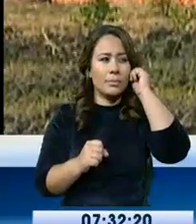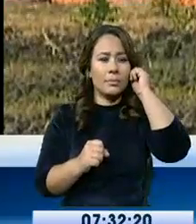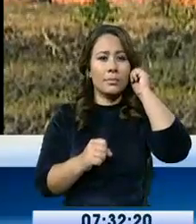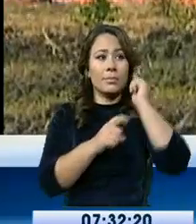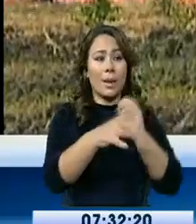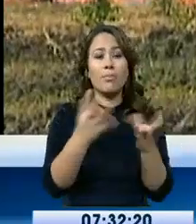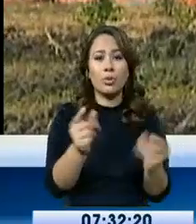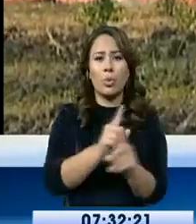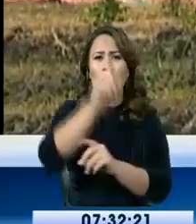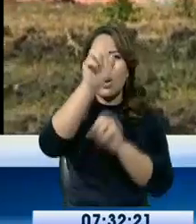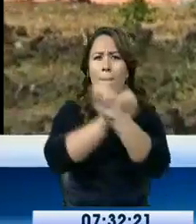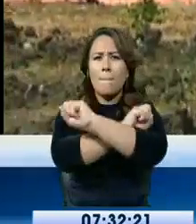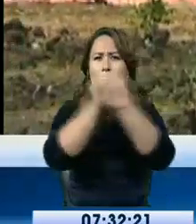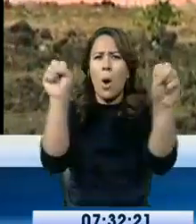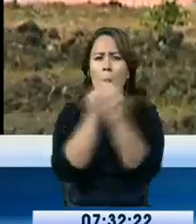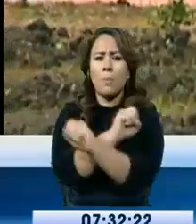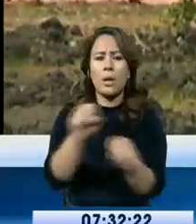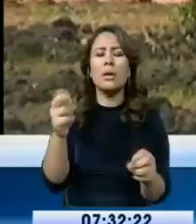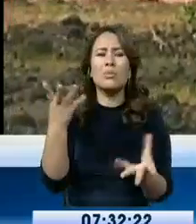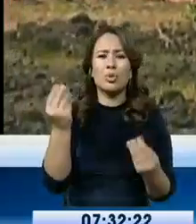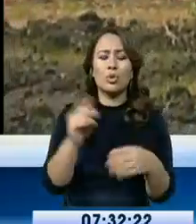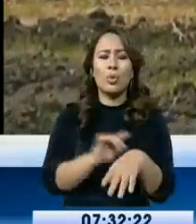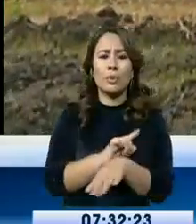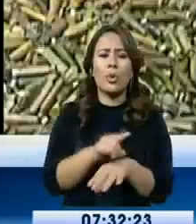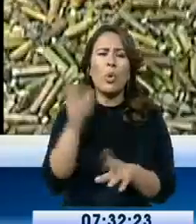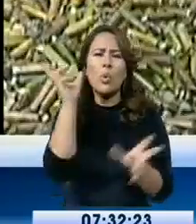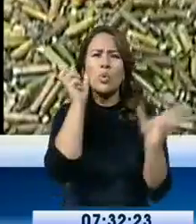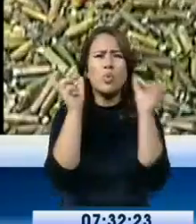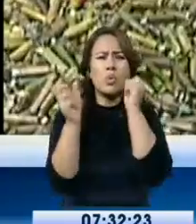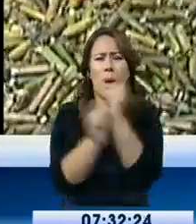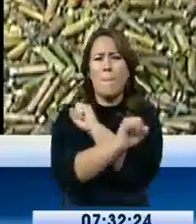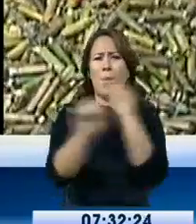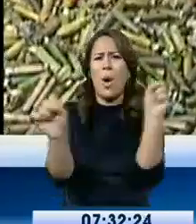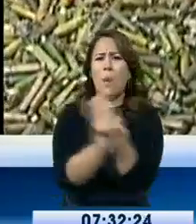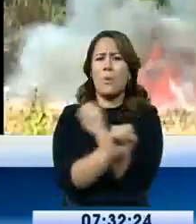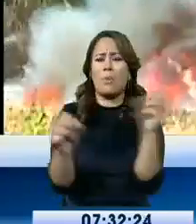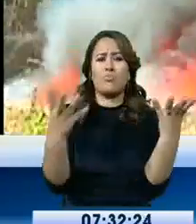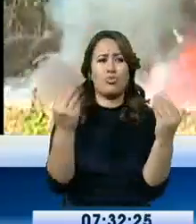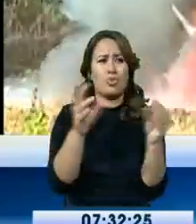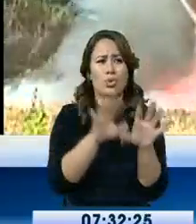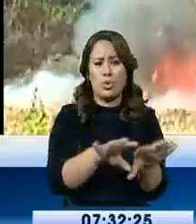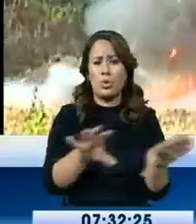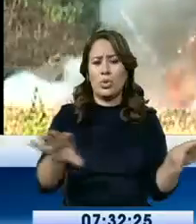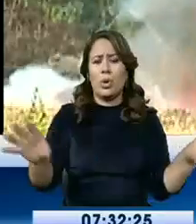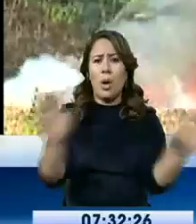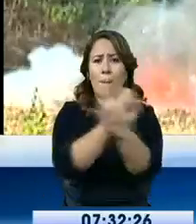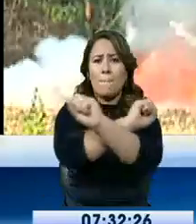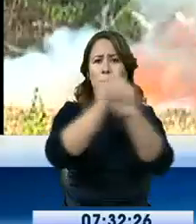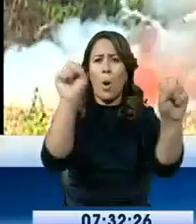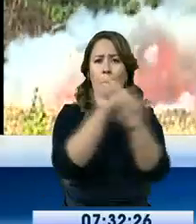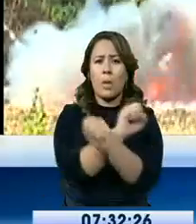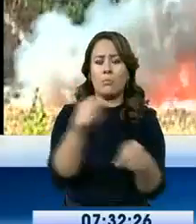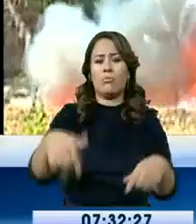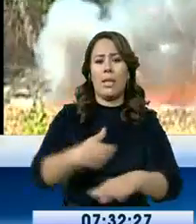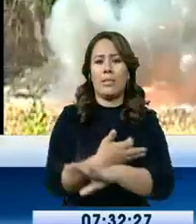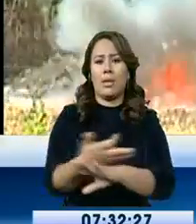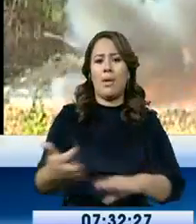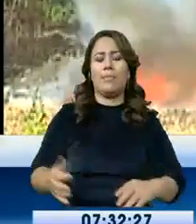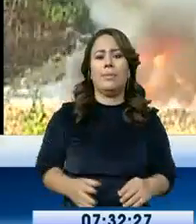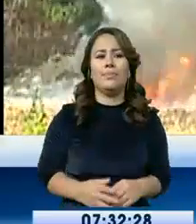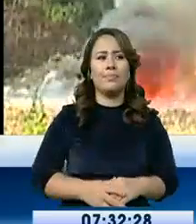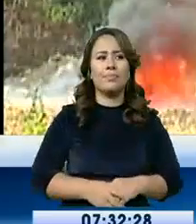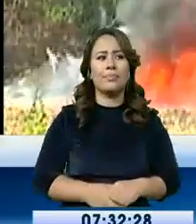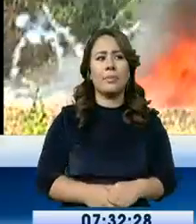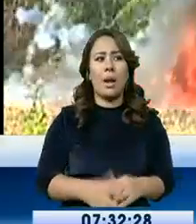Por varios minutos se siguieron escuchando los sonidos de las decenas de camaretas que fueron incautadas en los últimos días. En una se